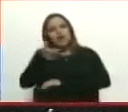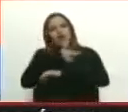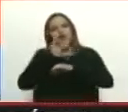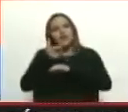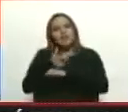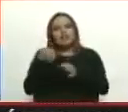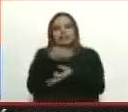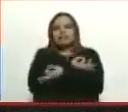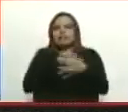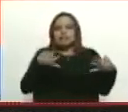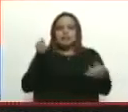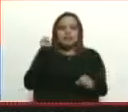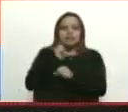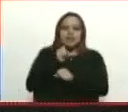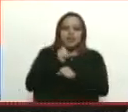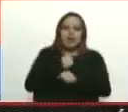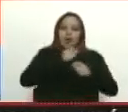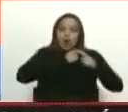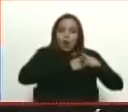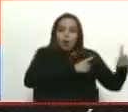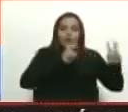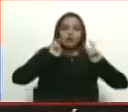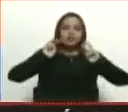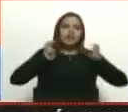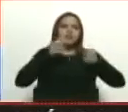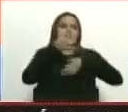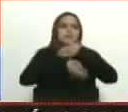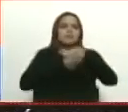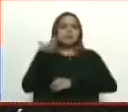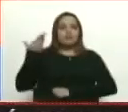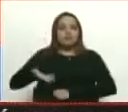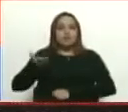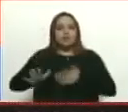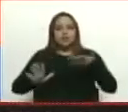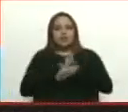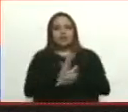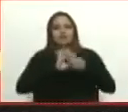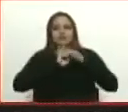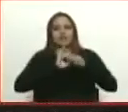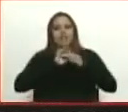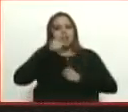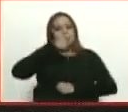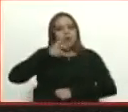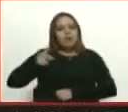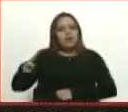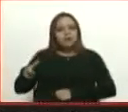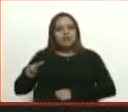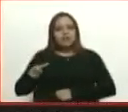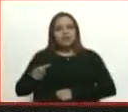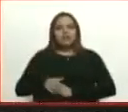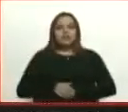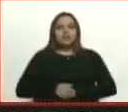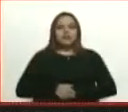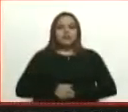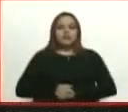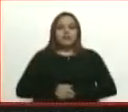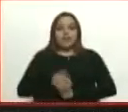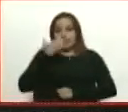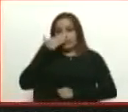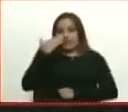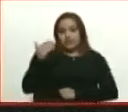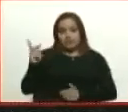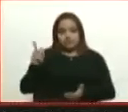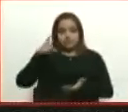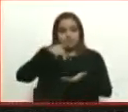de excelencia. En otro tema, destacó la importancia de la unidad de los pueblos aliados. Esto ante la